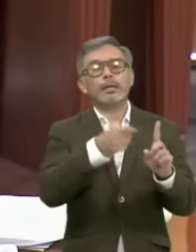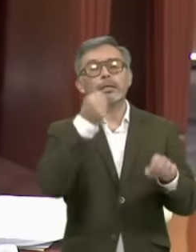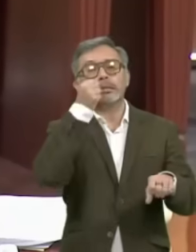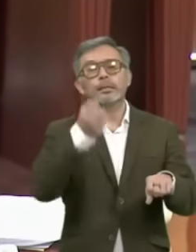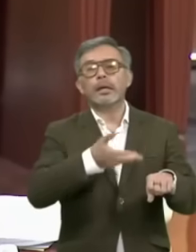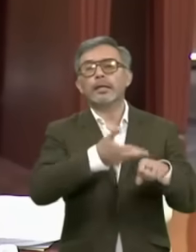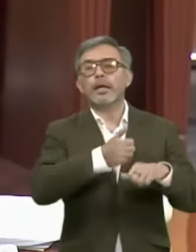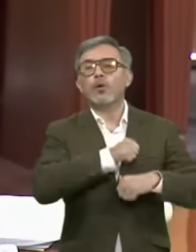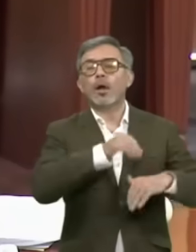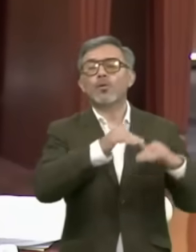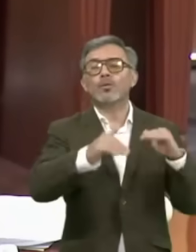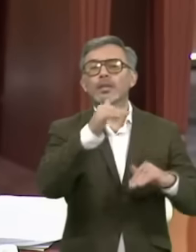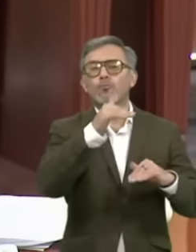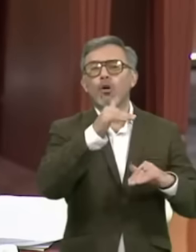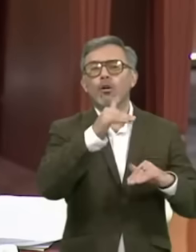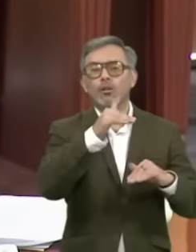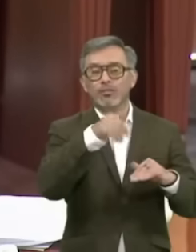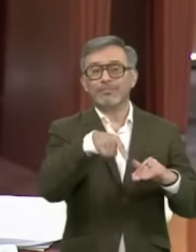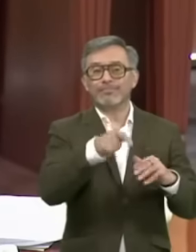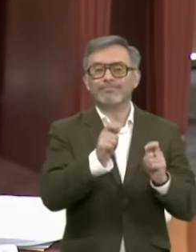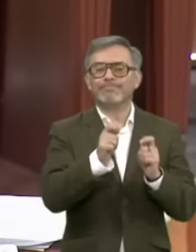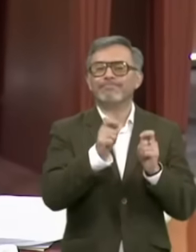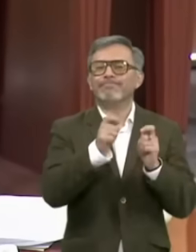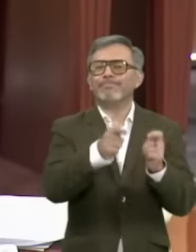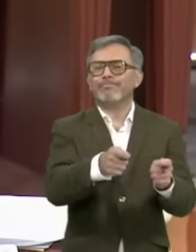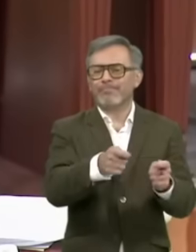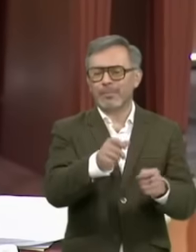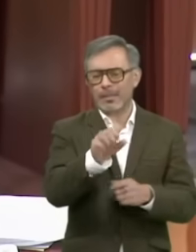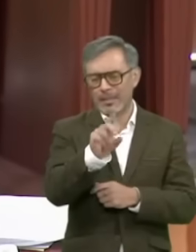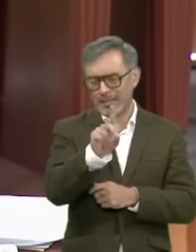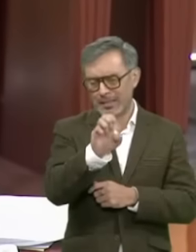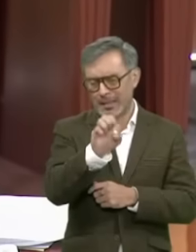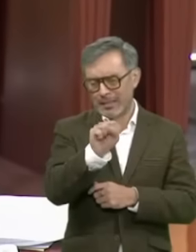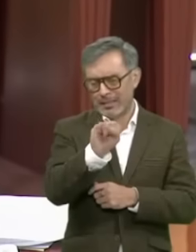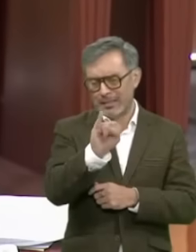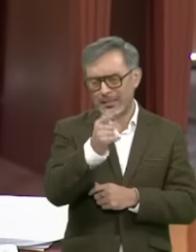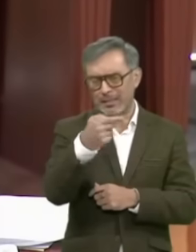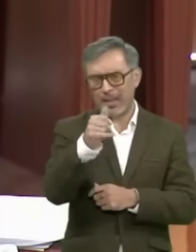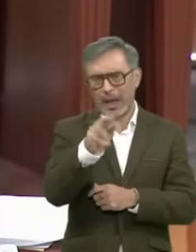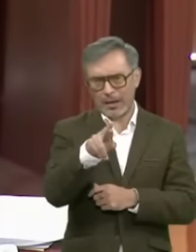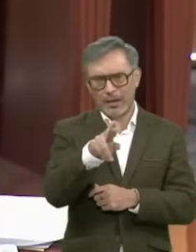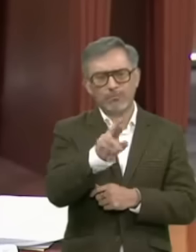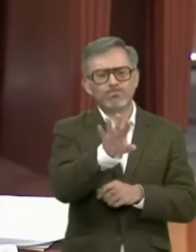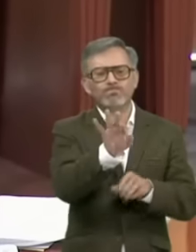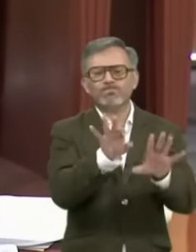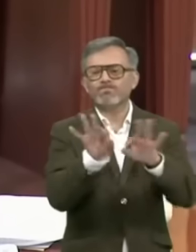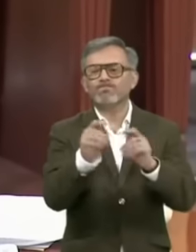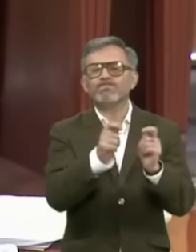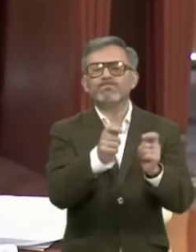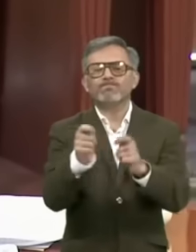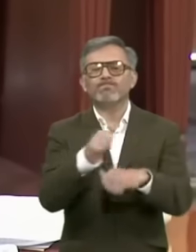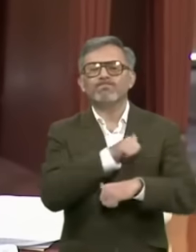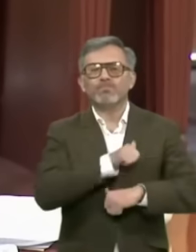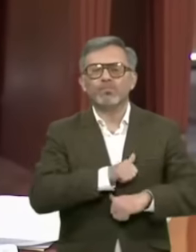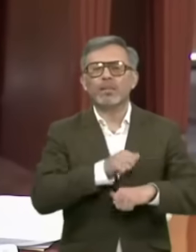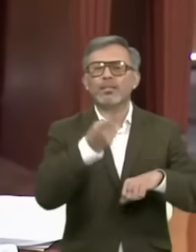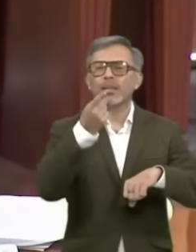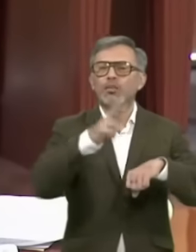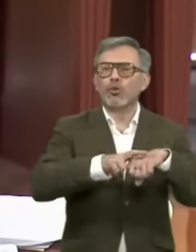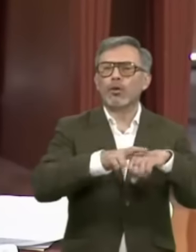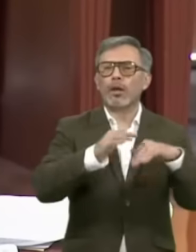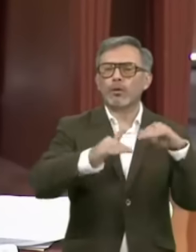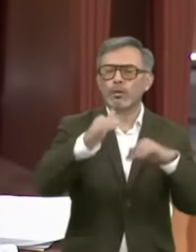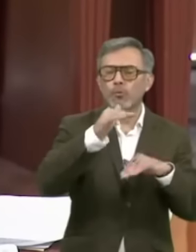ejecutivo, designar a los directores ejecutivos y demás titulares de unidades técnicas